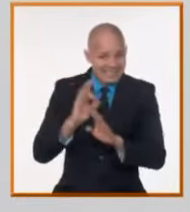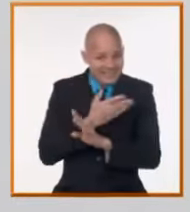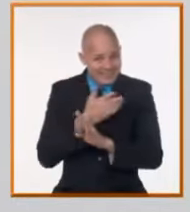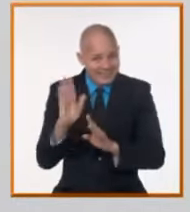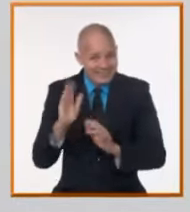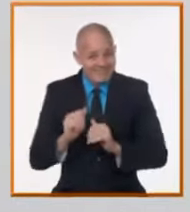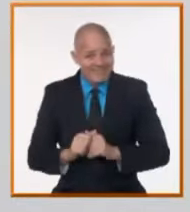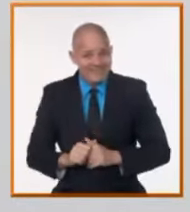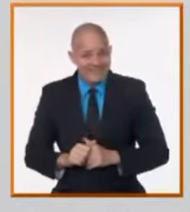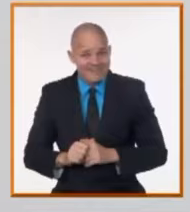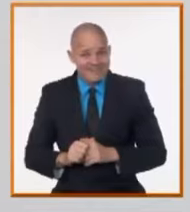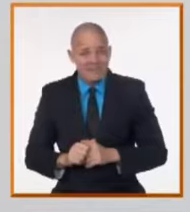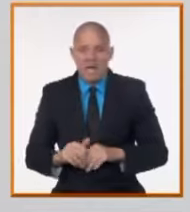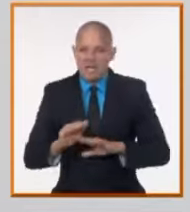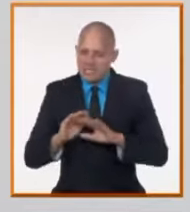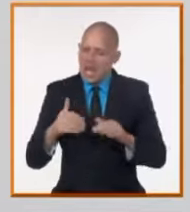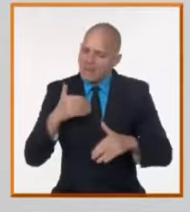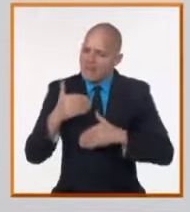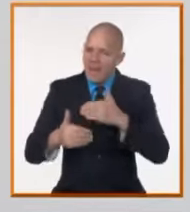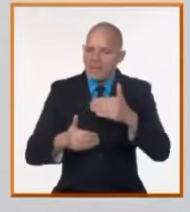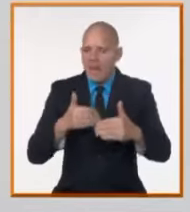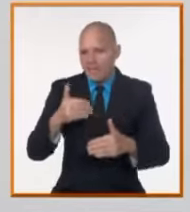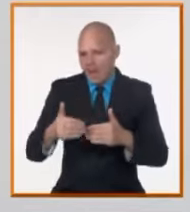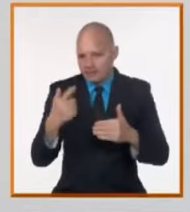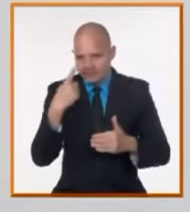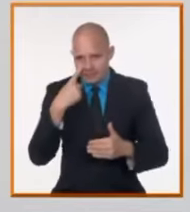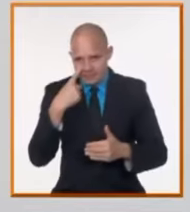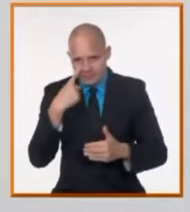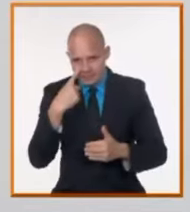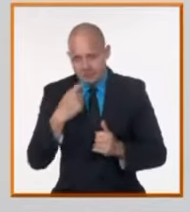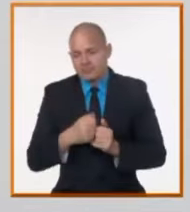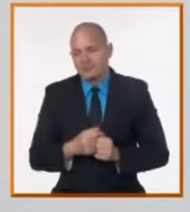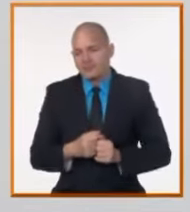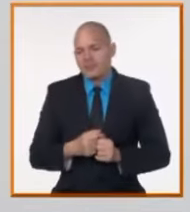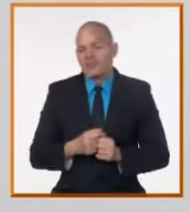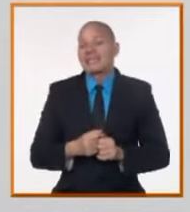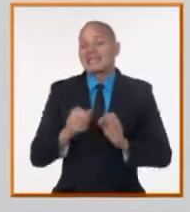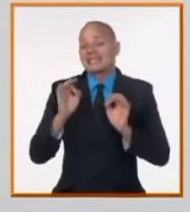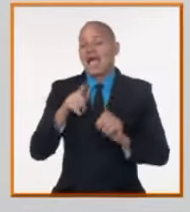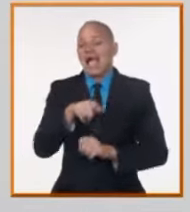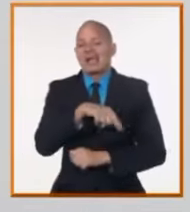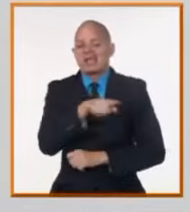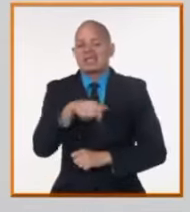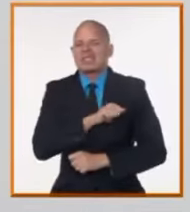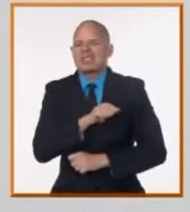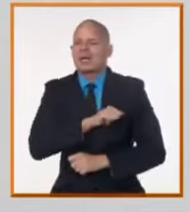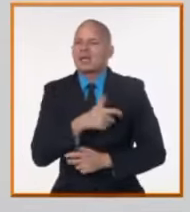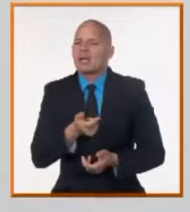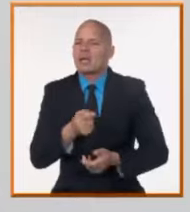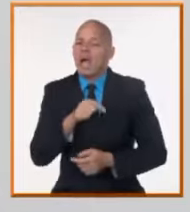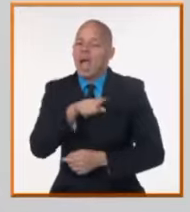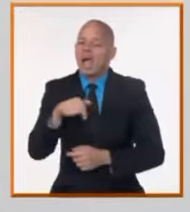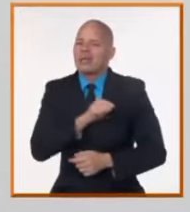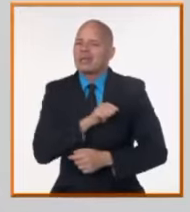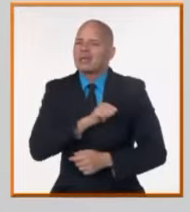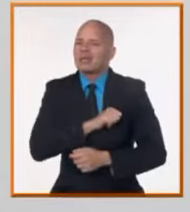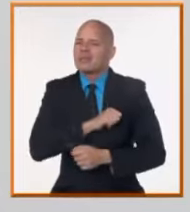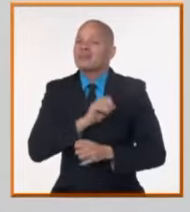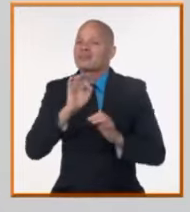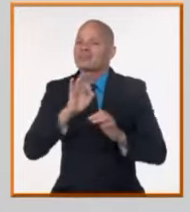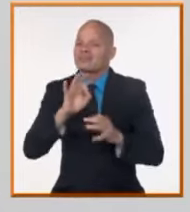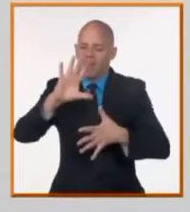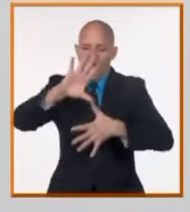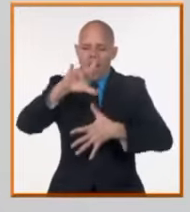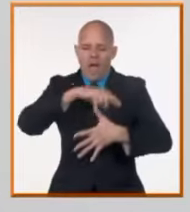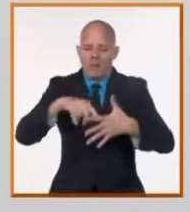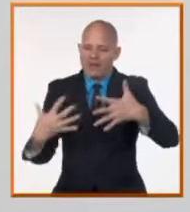bolivarianismo, como también se manipula, ¿no? Porque es tratar de lograr una unidad continental, pero con Estados Unidos como hegemónico, como hegemón,